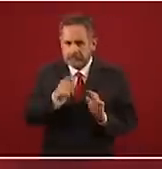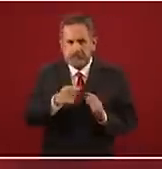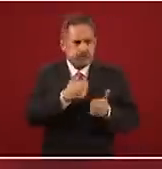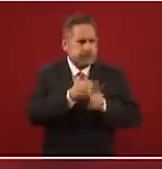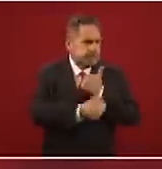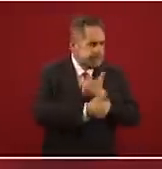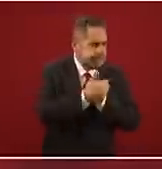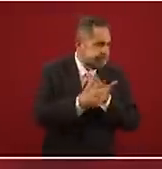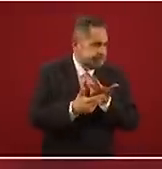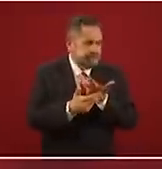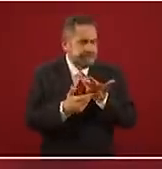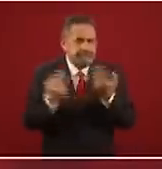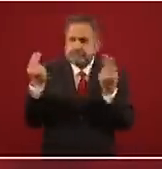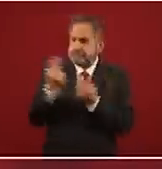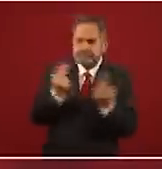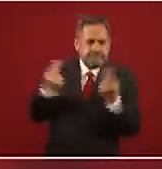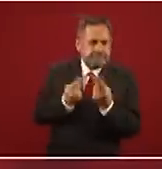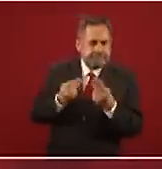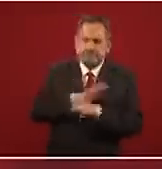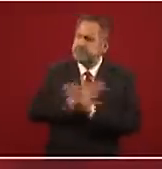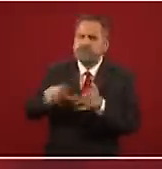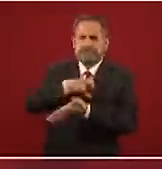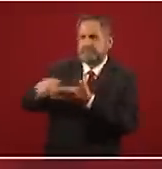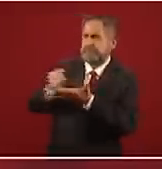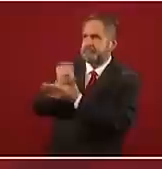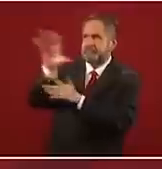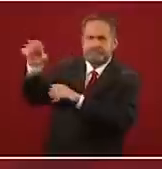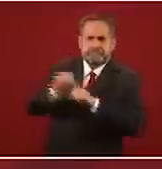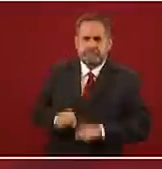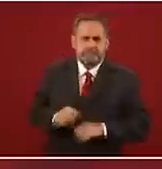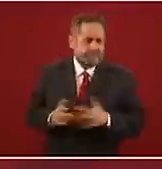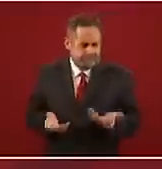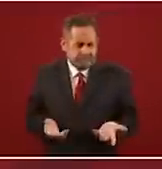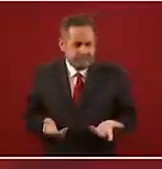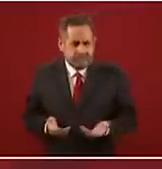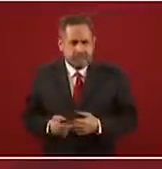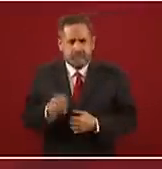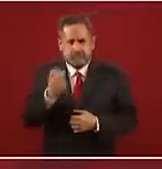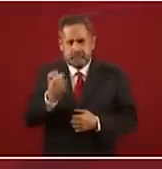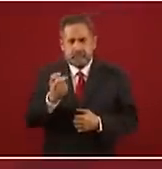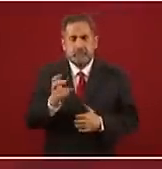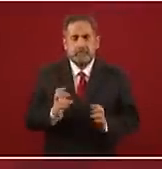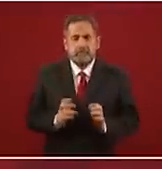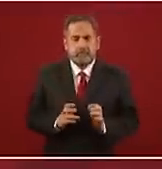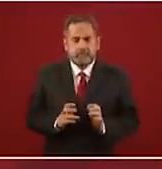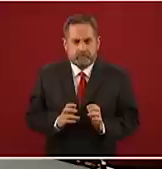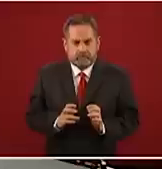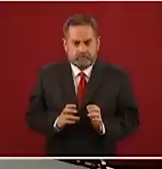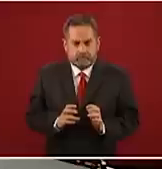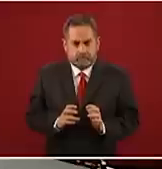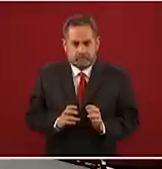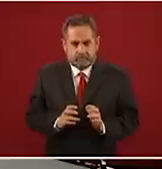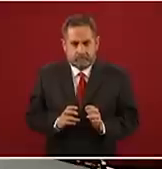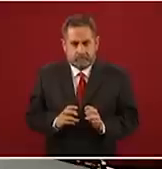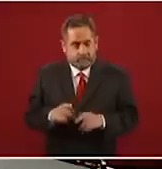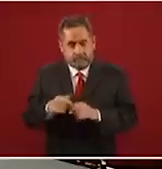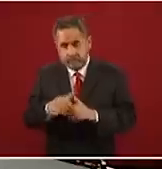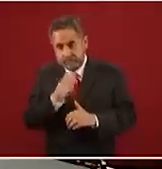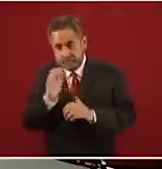licitación. Esto es lo que ha llevado a eso. Pero desde luego… Ya se va a